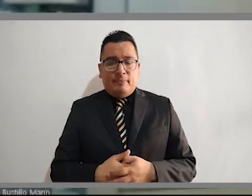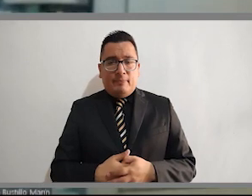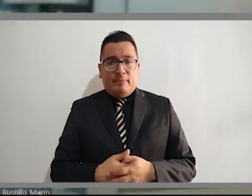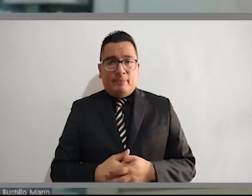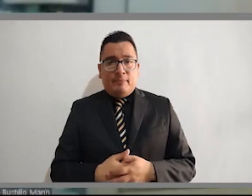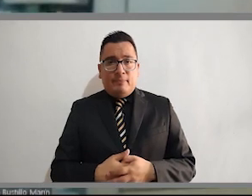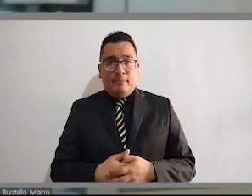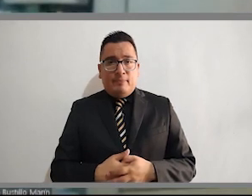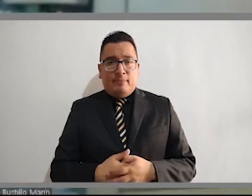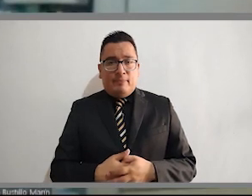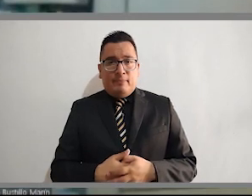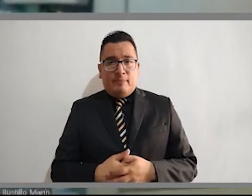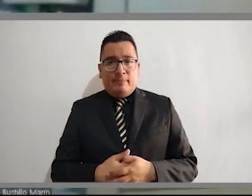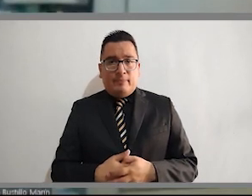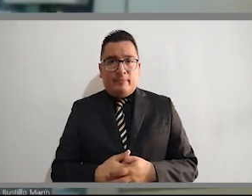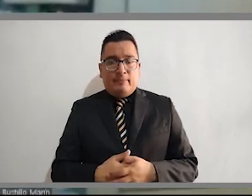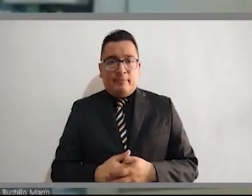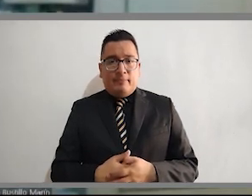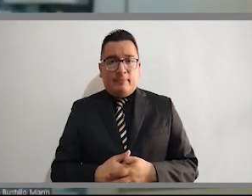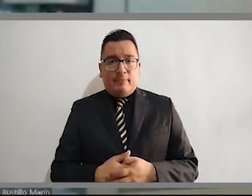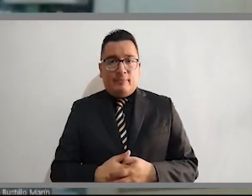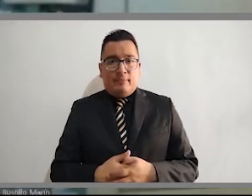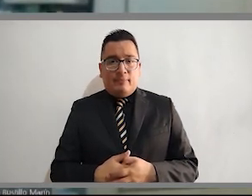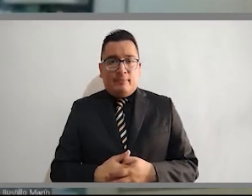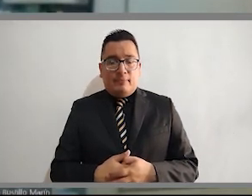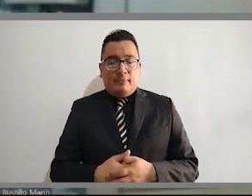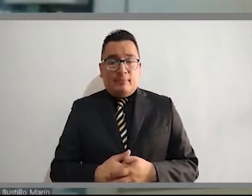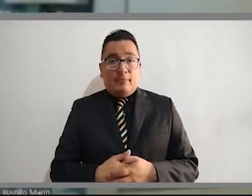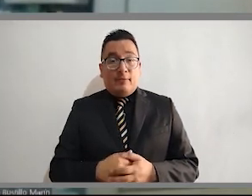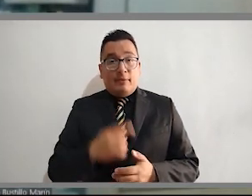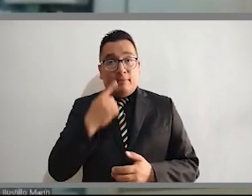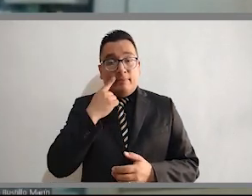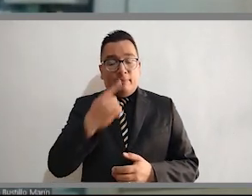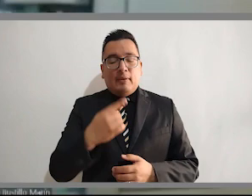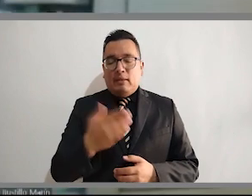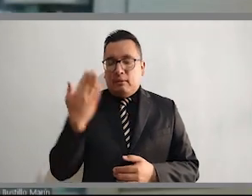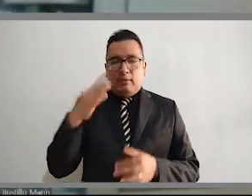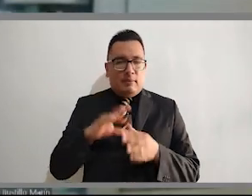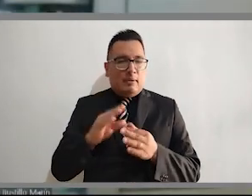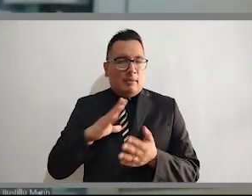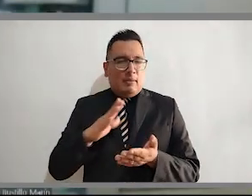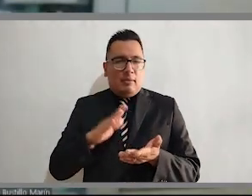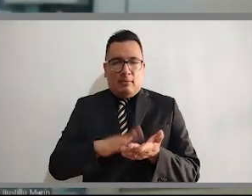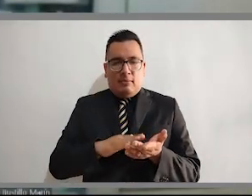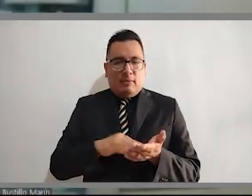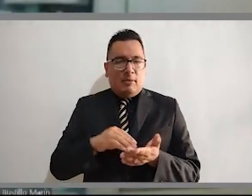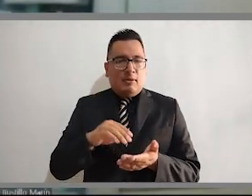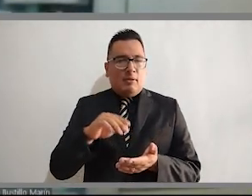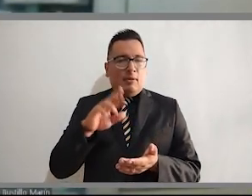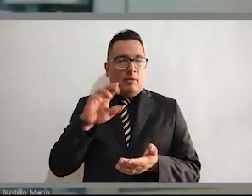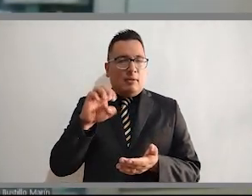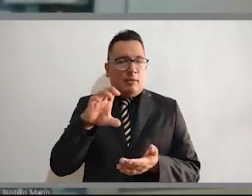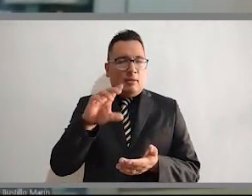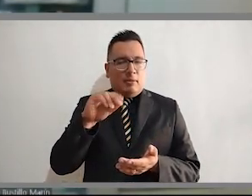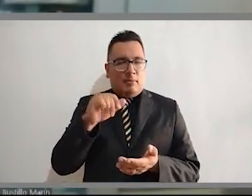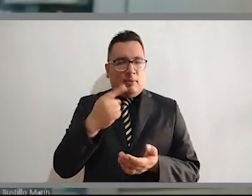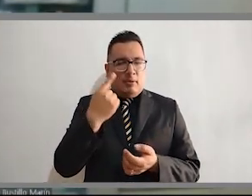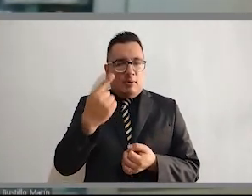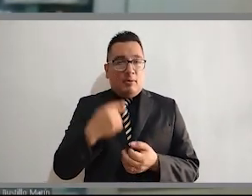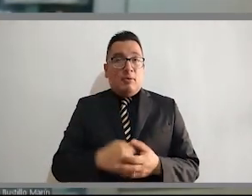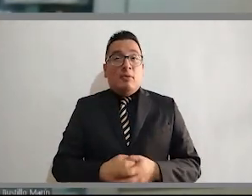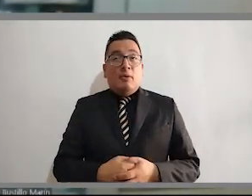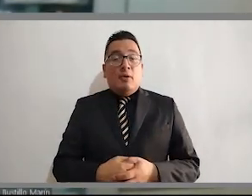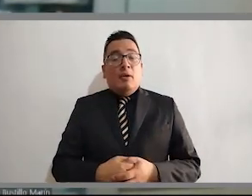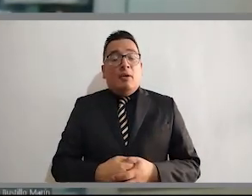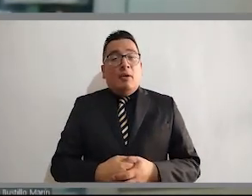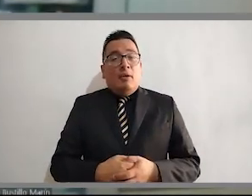Todo el contexto. En esa misma sentencia del REC 91, donde se obligó al INE a crear